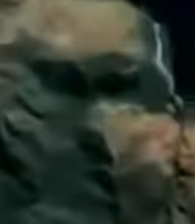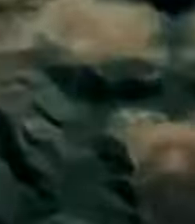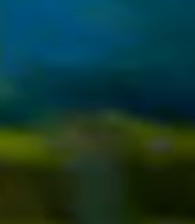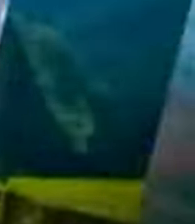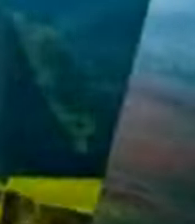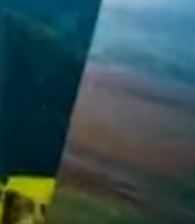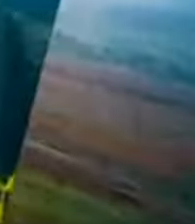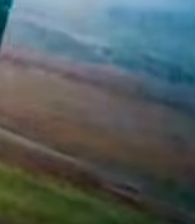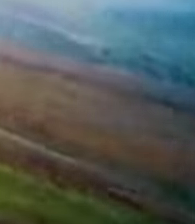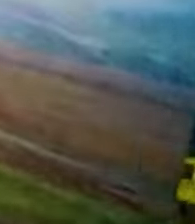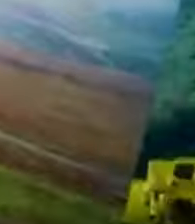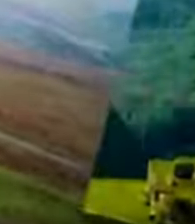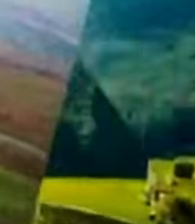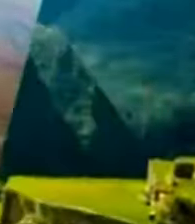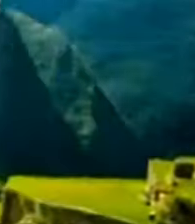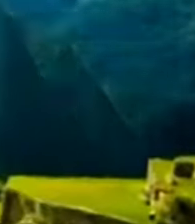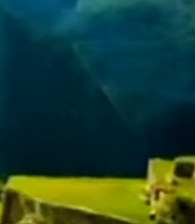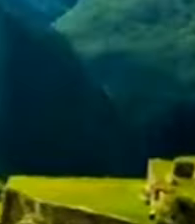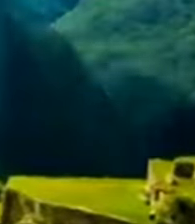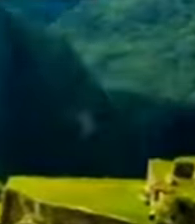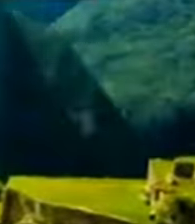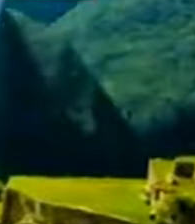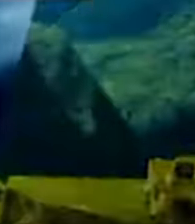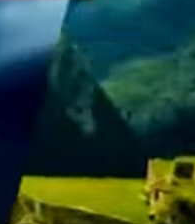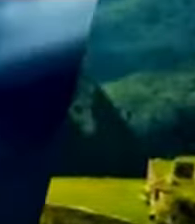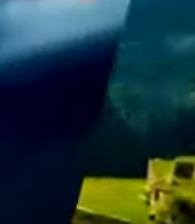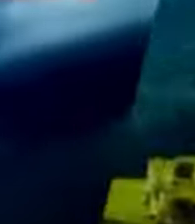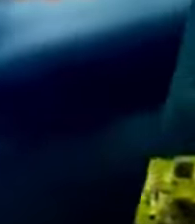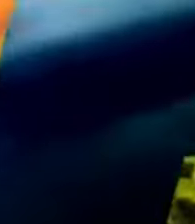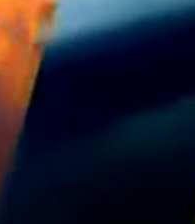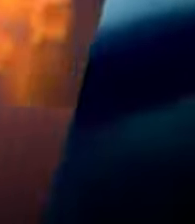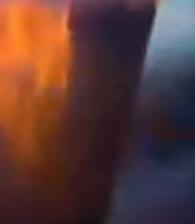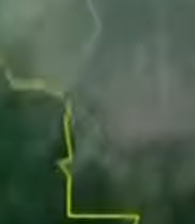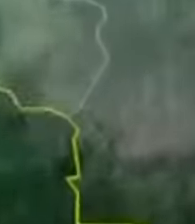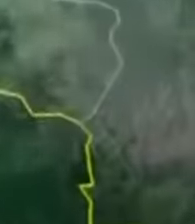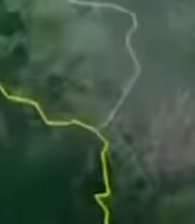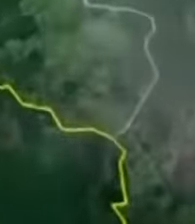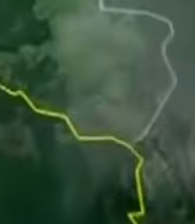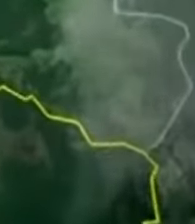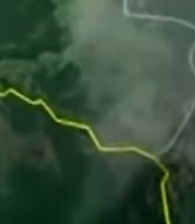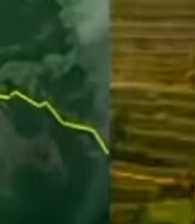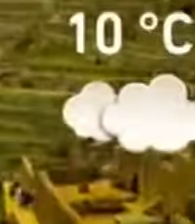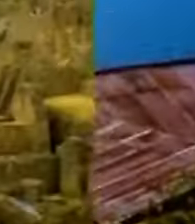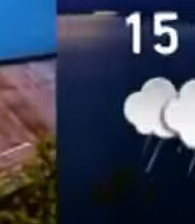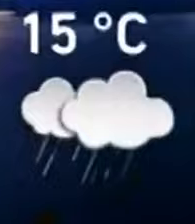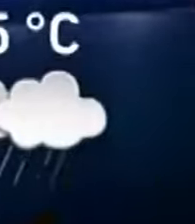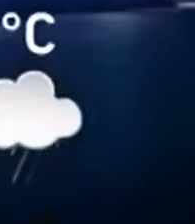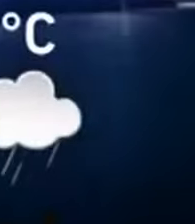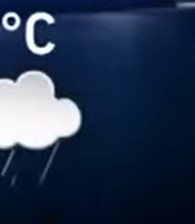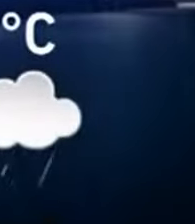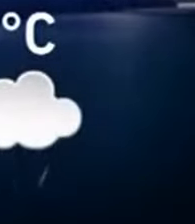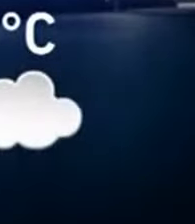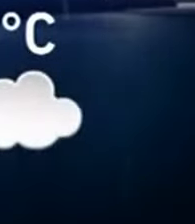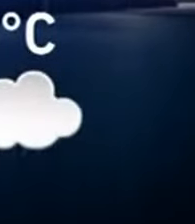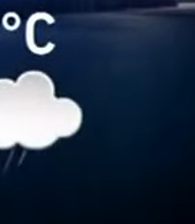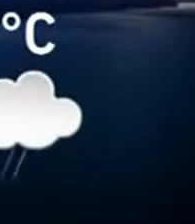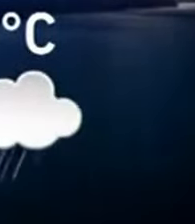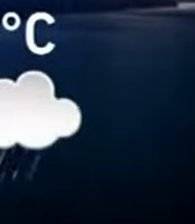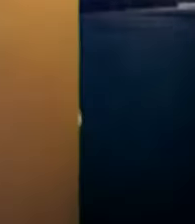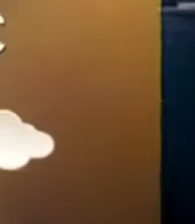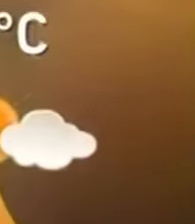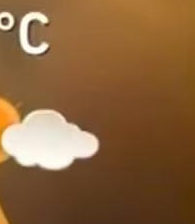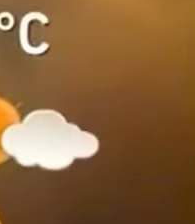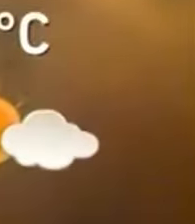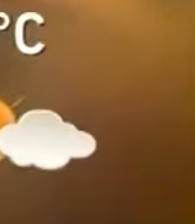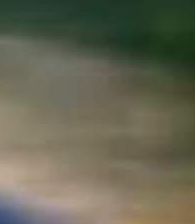y el clima. Datos de primera mano para los peruanos. Respaldada por el Servicio Nacional de Meteorología e